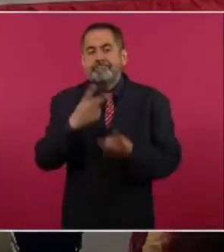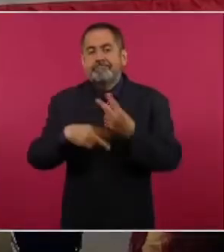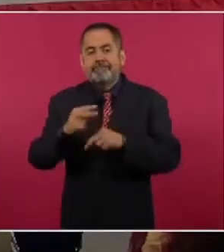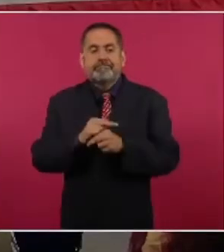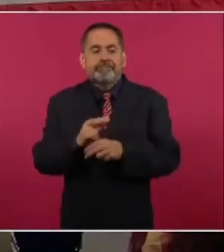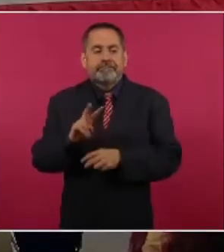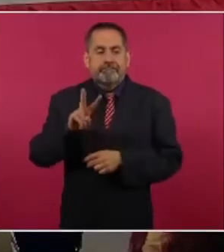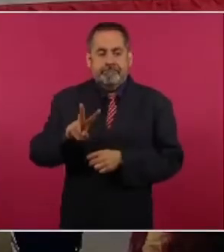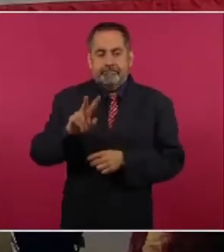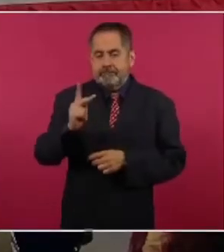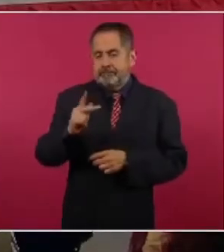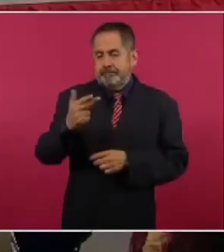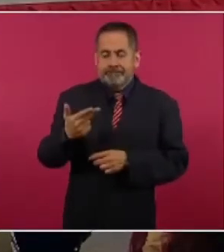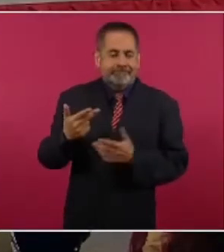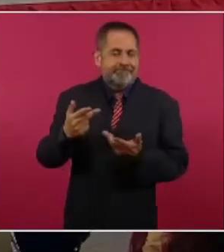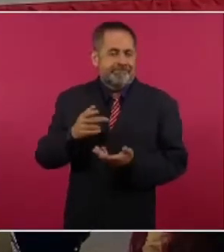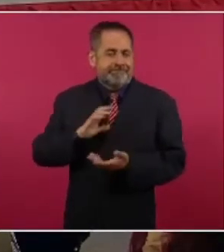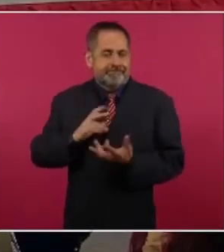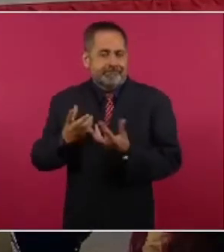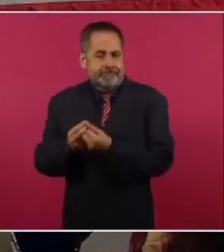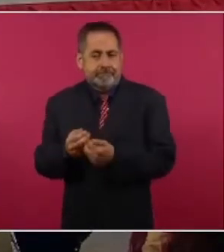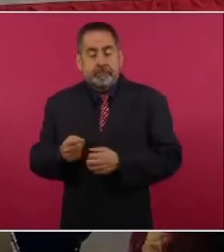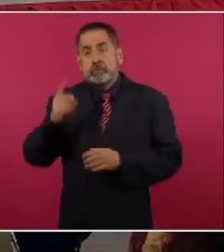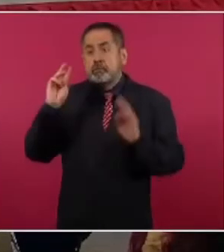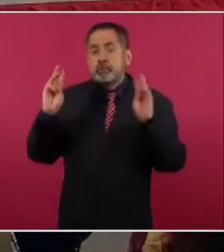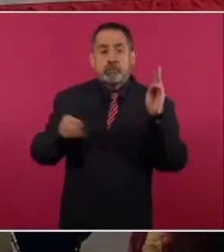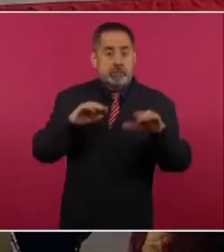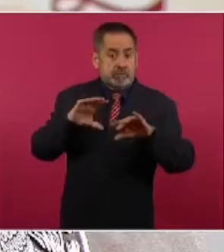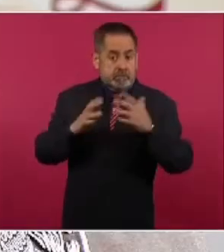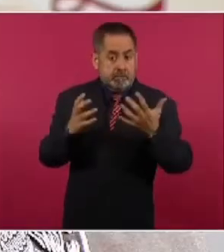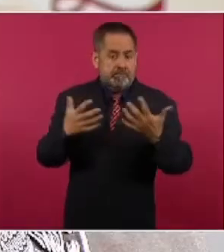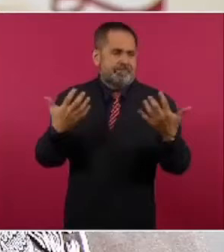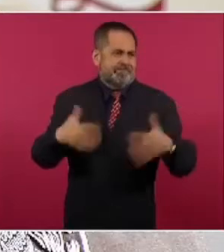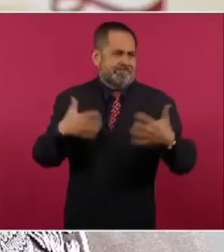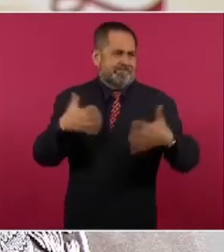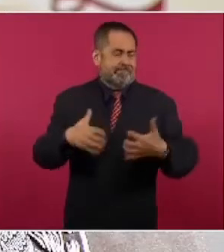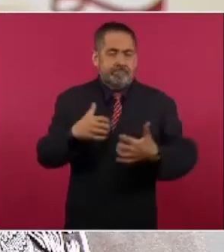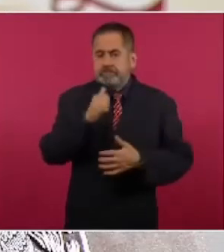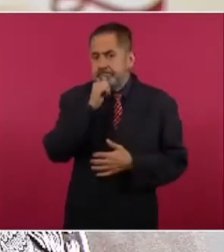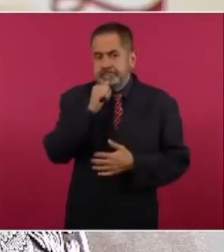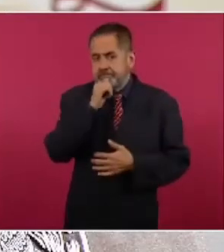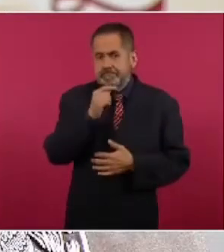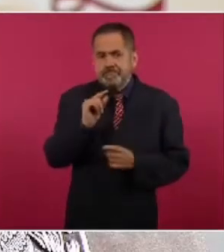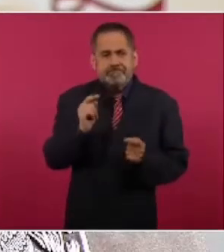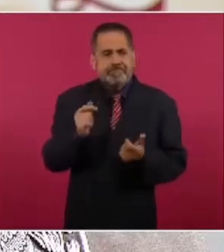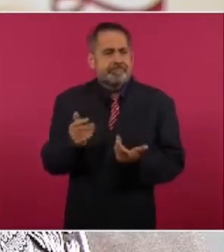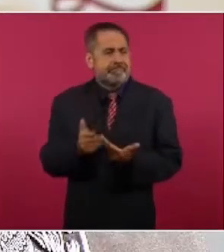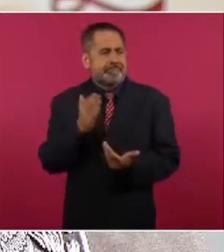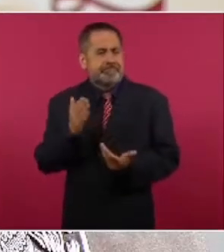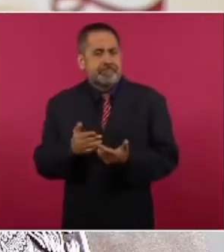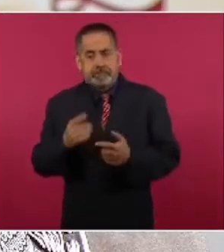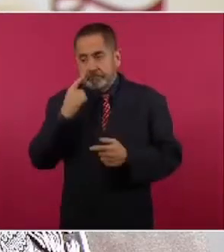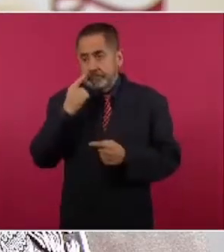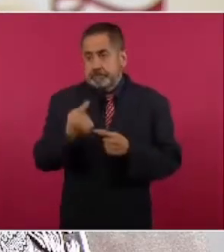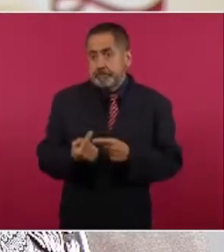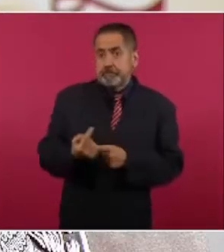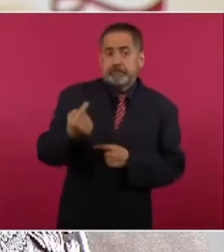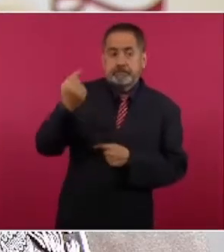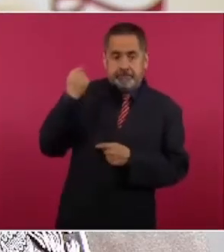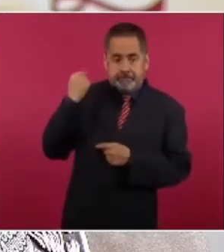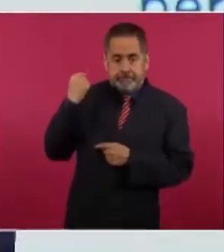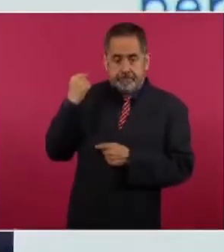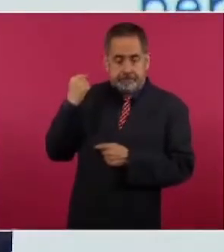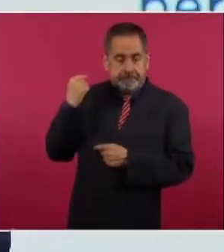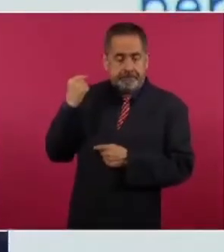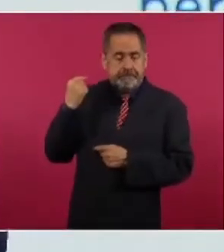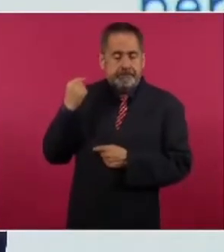cantidad suficiente en el mercado mundial porque a finales del sexenio pasado las 2